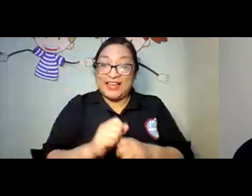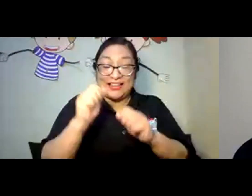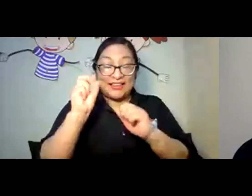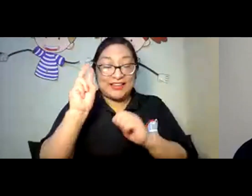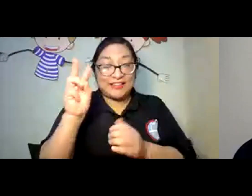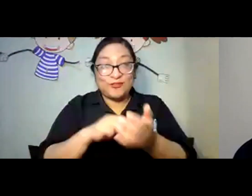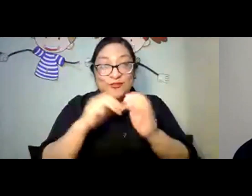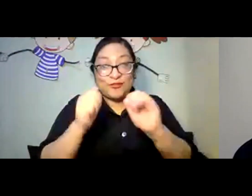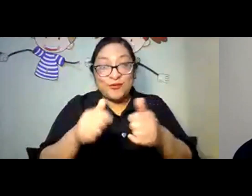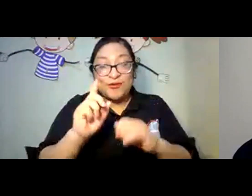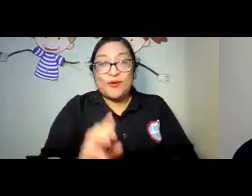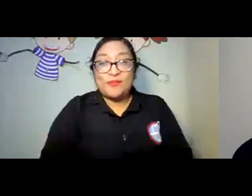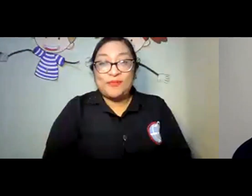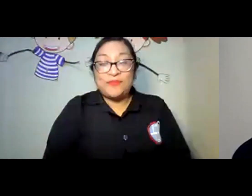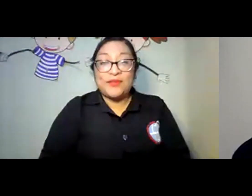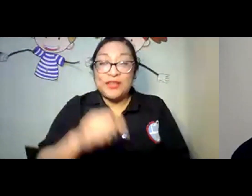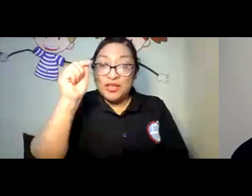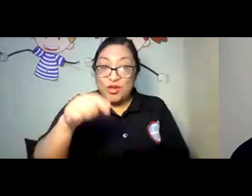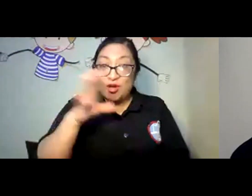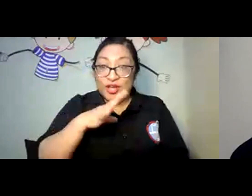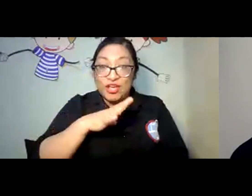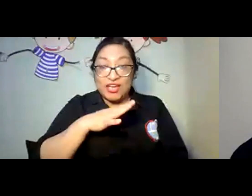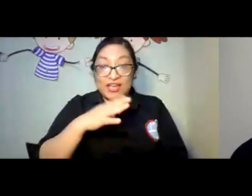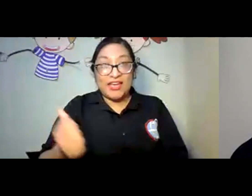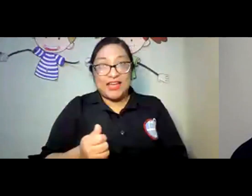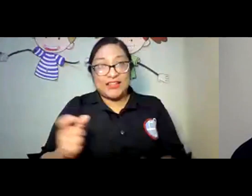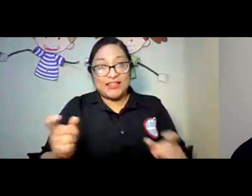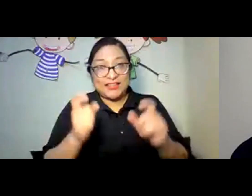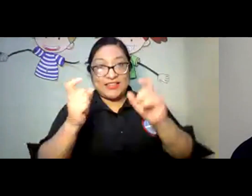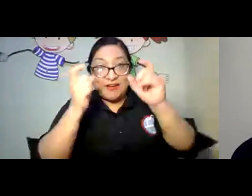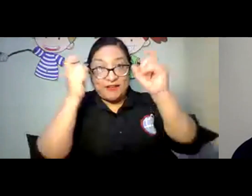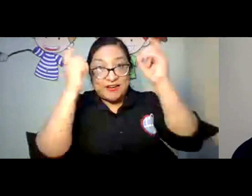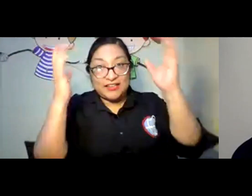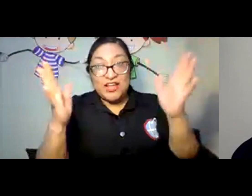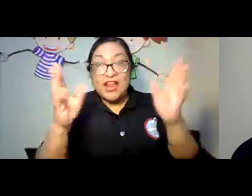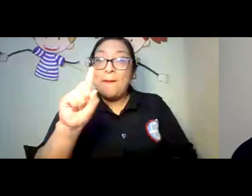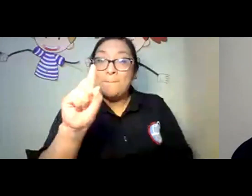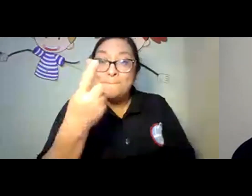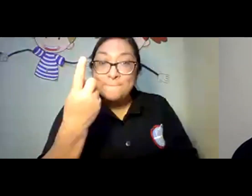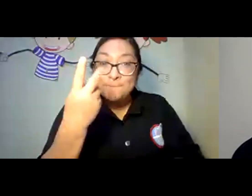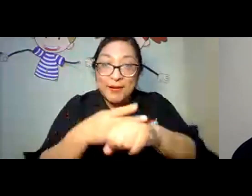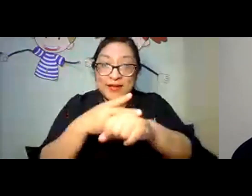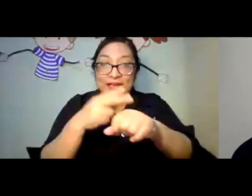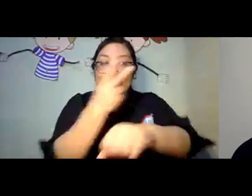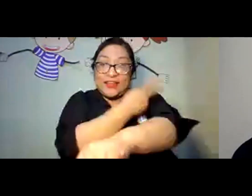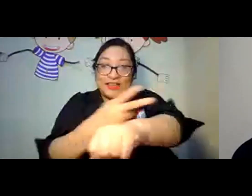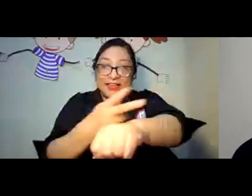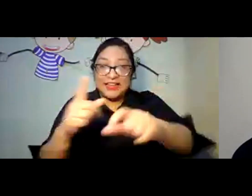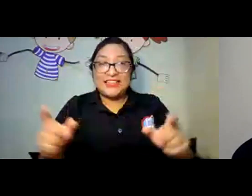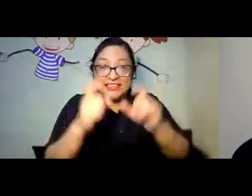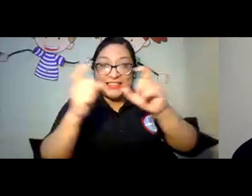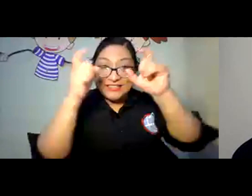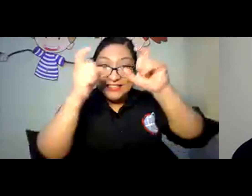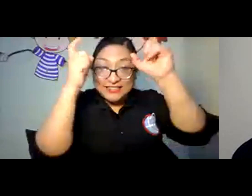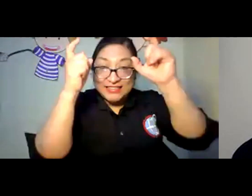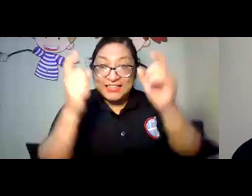día tiene un mayor realce, pues por primera vez en la historia se celebra el Día Nacional de la Lengua de